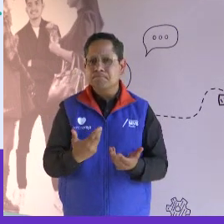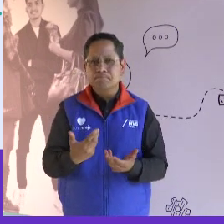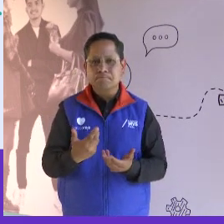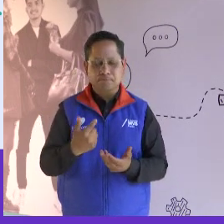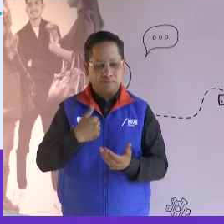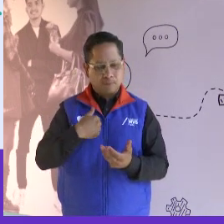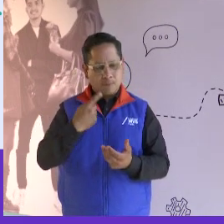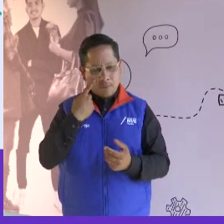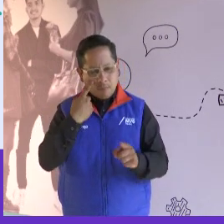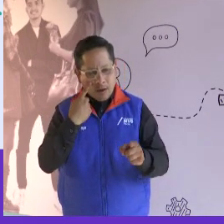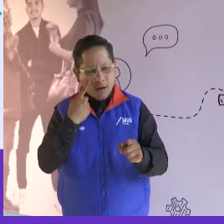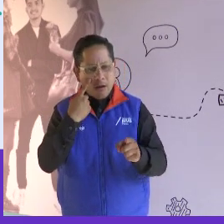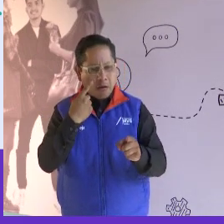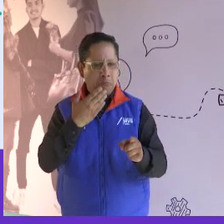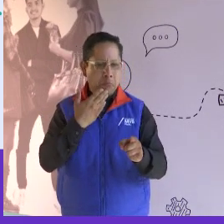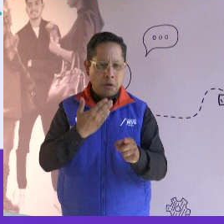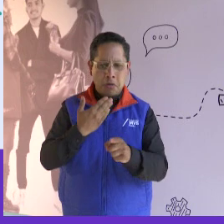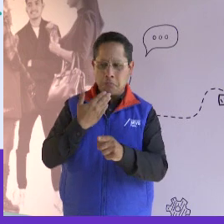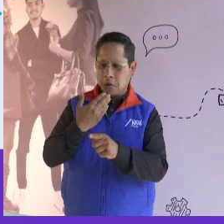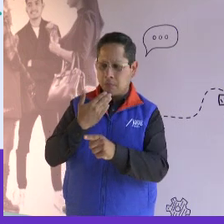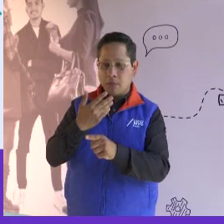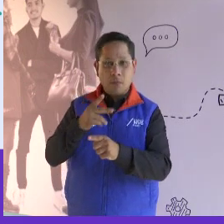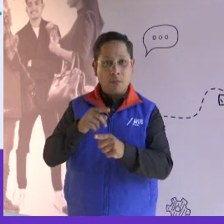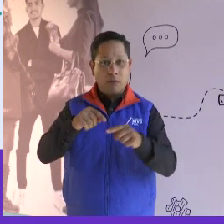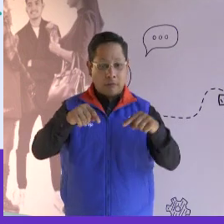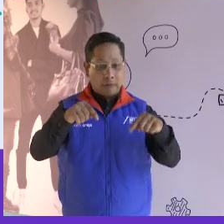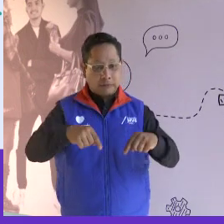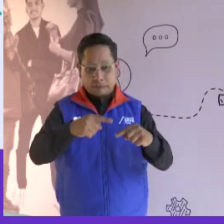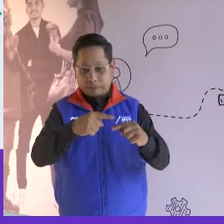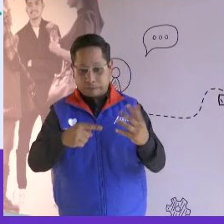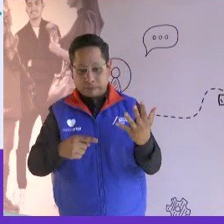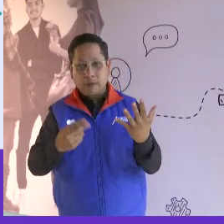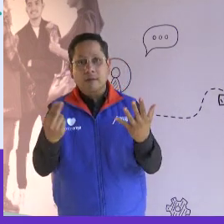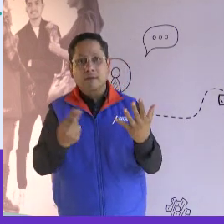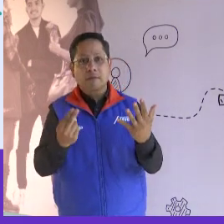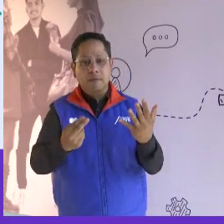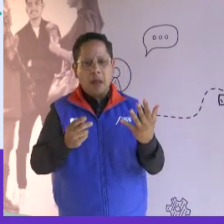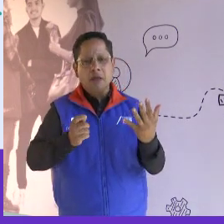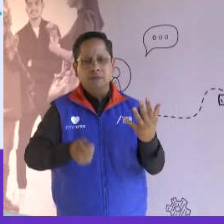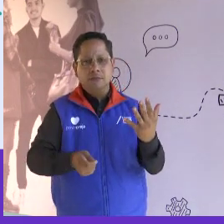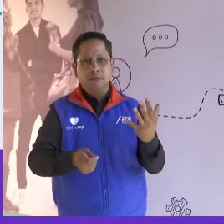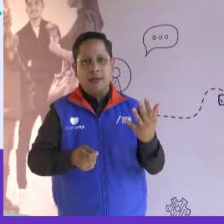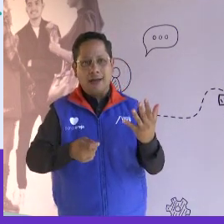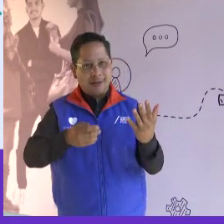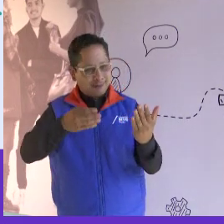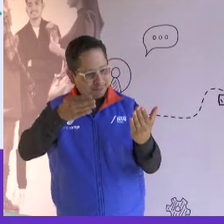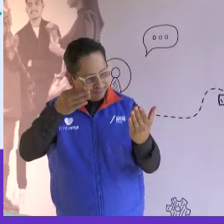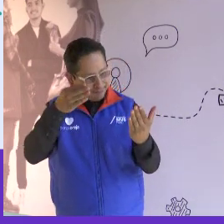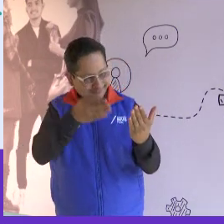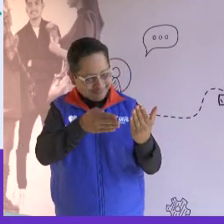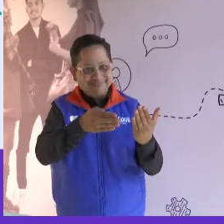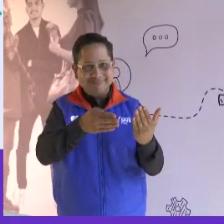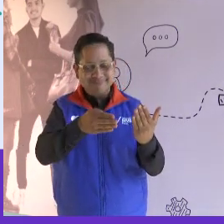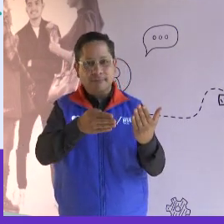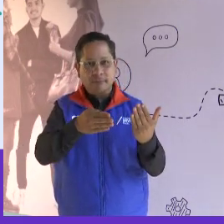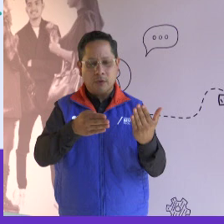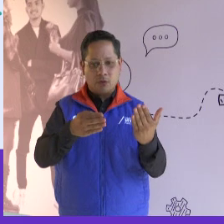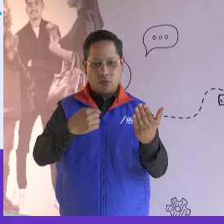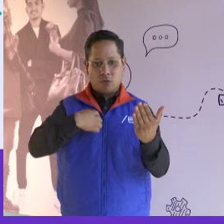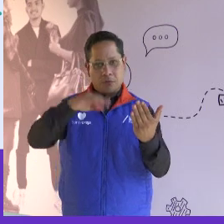a medir cuáles son las necesidades del grupo, de la red en particular, ¿no? Porque muchas veces caemos en esto